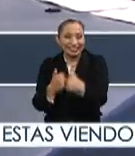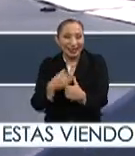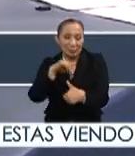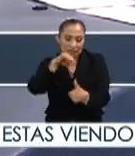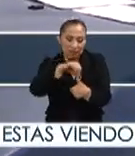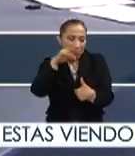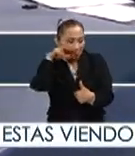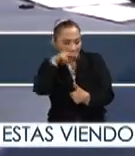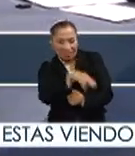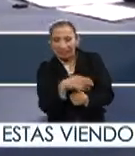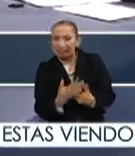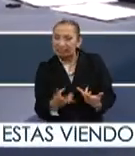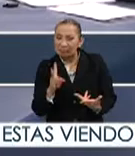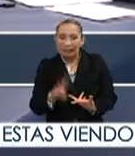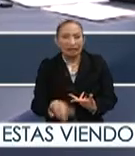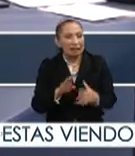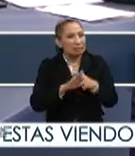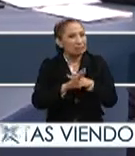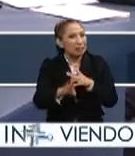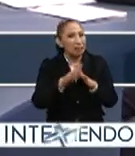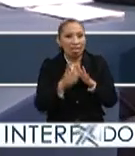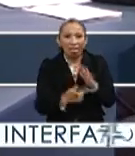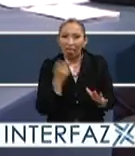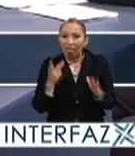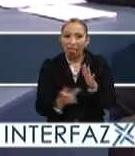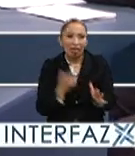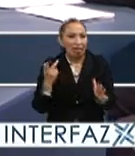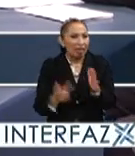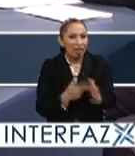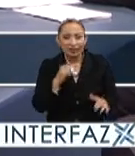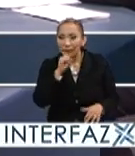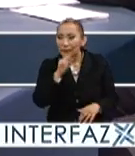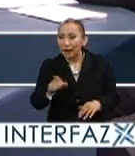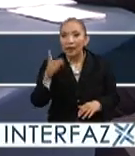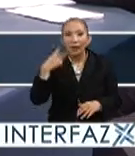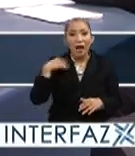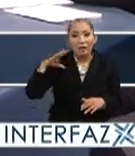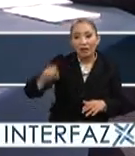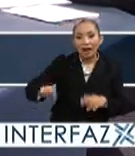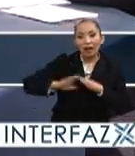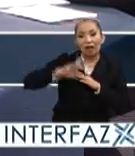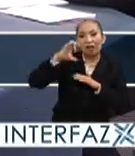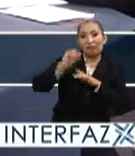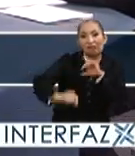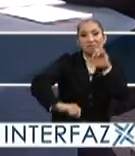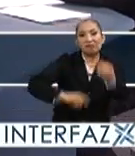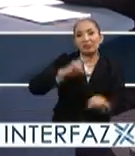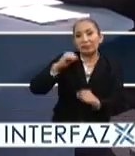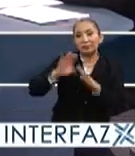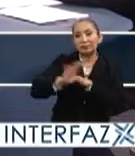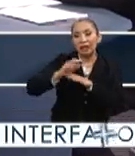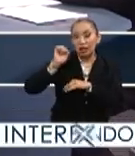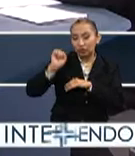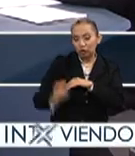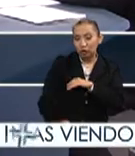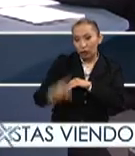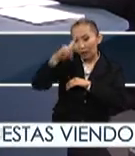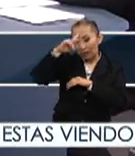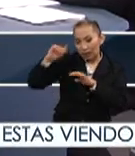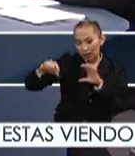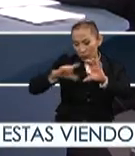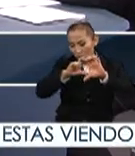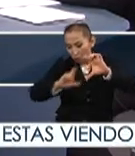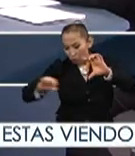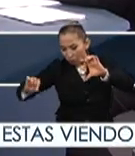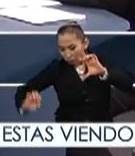Centroamérica vemos que es una migración constante, también tenemos migración africana y que entra por el sur de México.